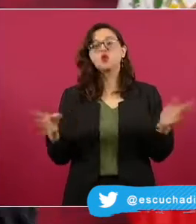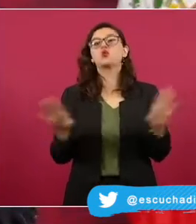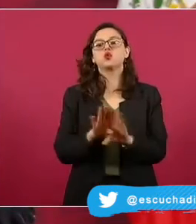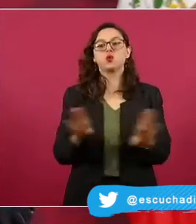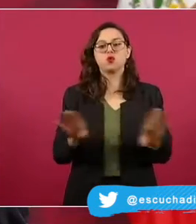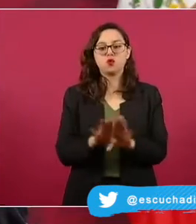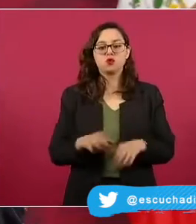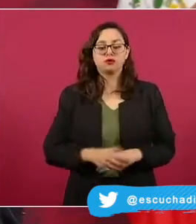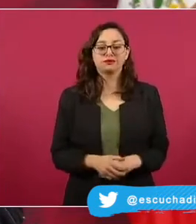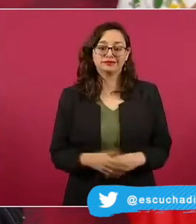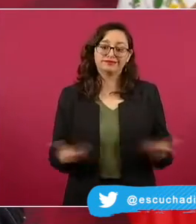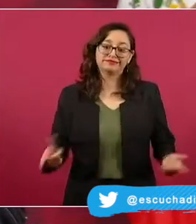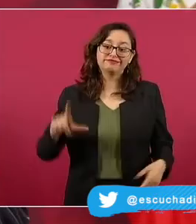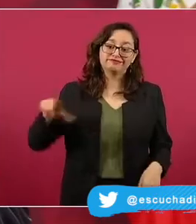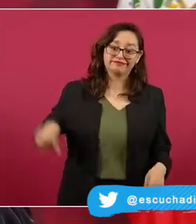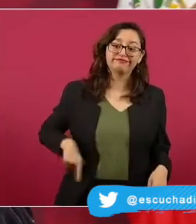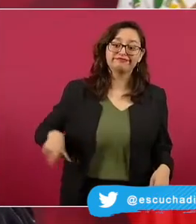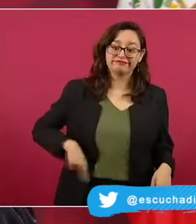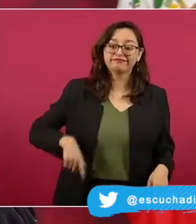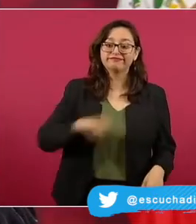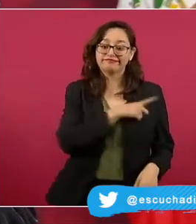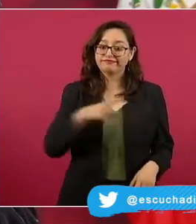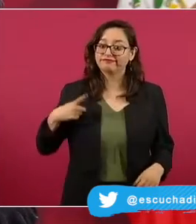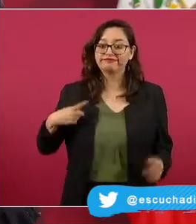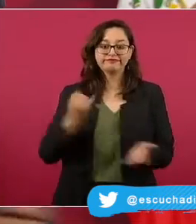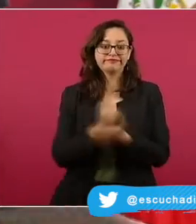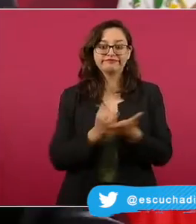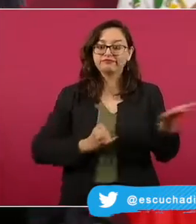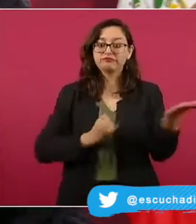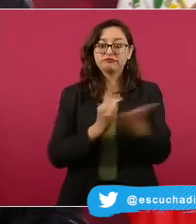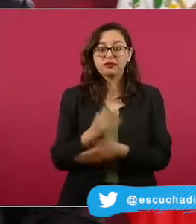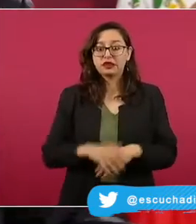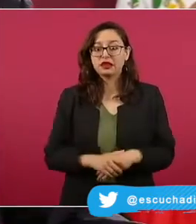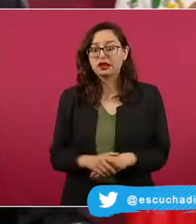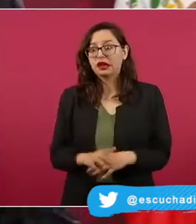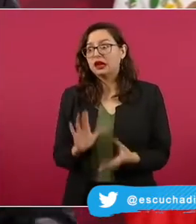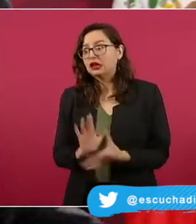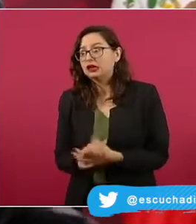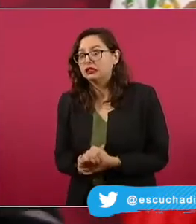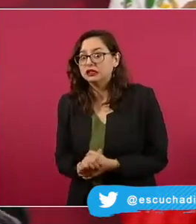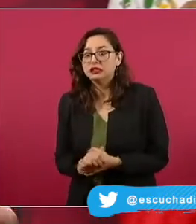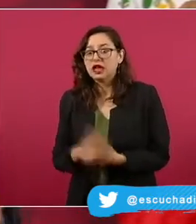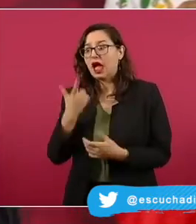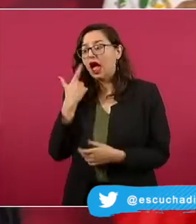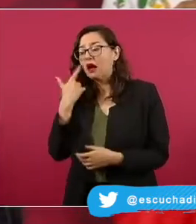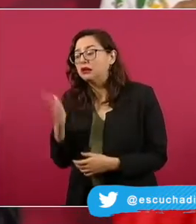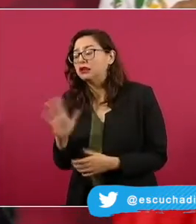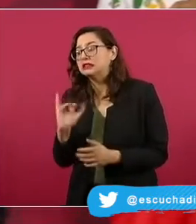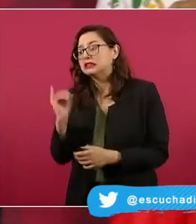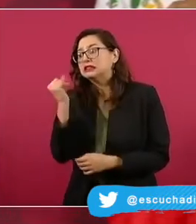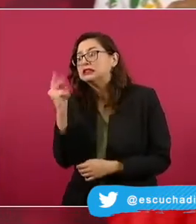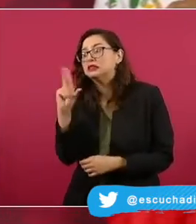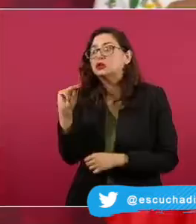Para eso es el gobierno, no para estar viendo qué va a decir